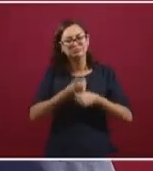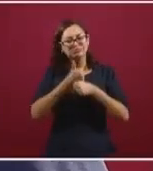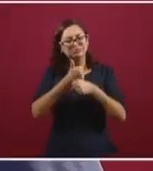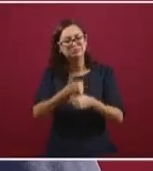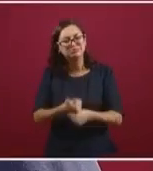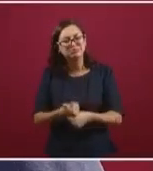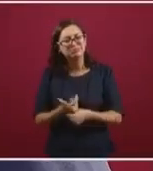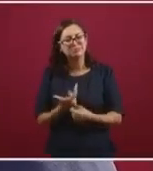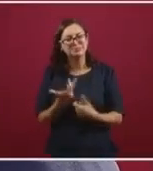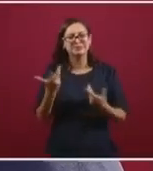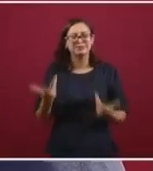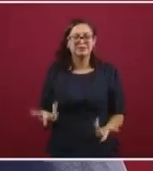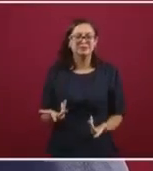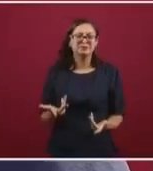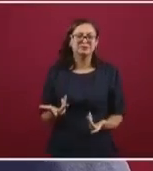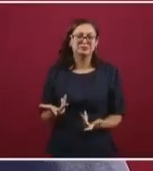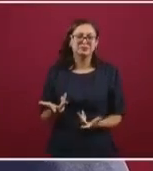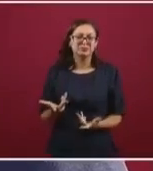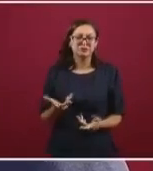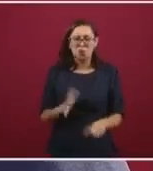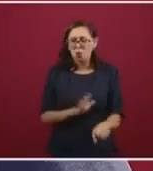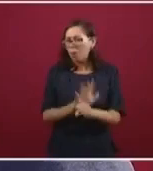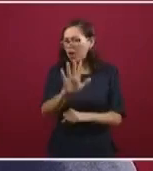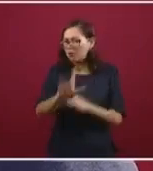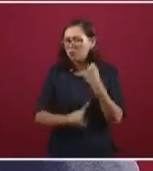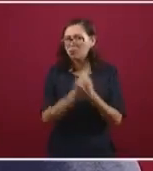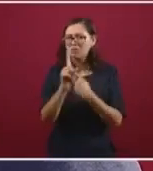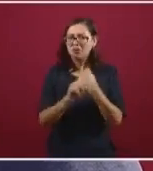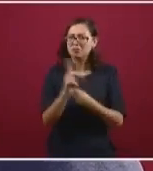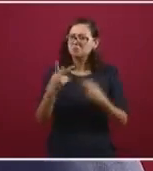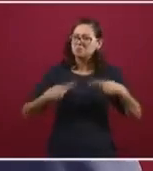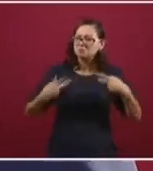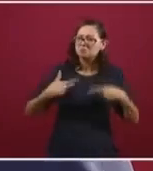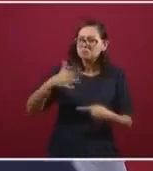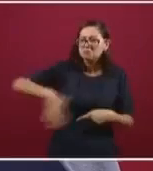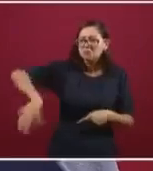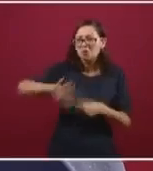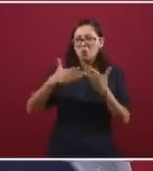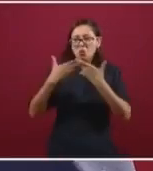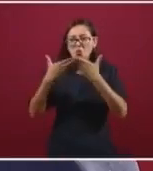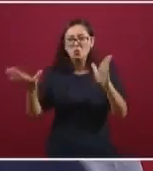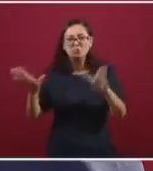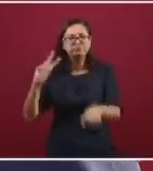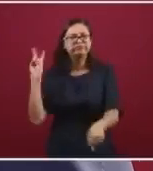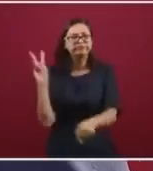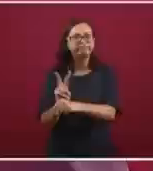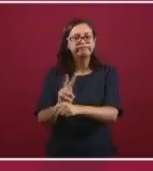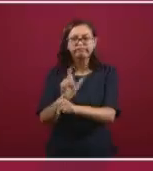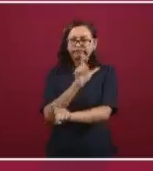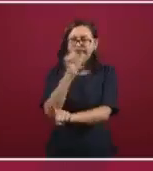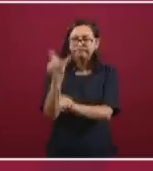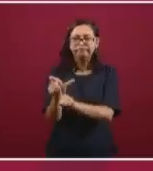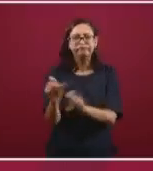por la falta de seguridad pública, y no